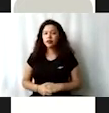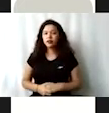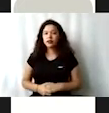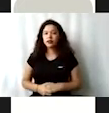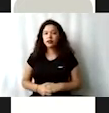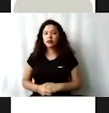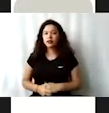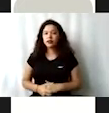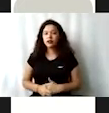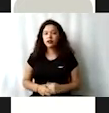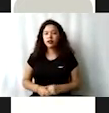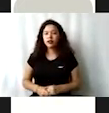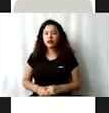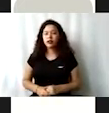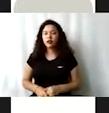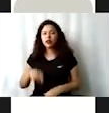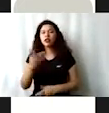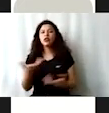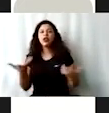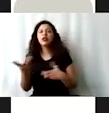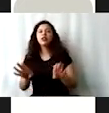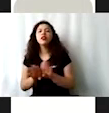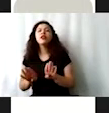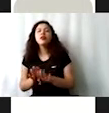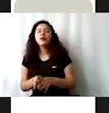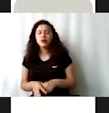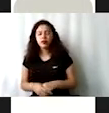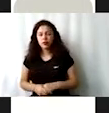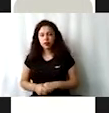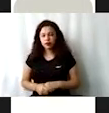desempeñando, Adriana? ¿Cómo lo estás desempeñando?